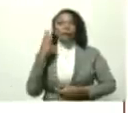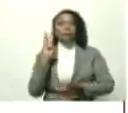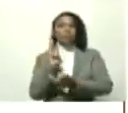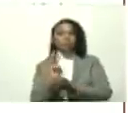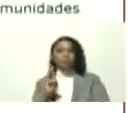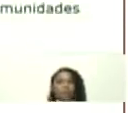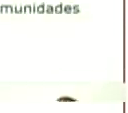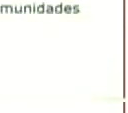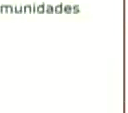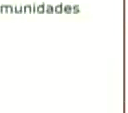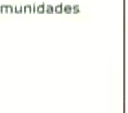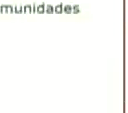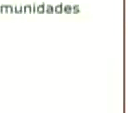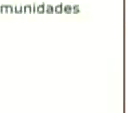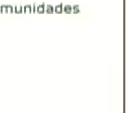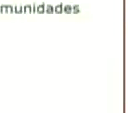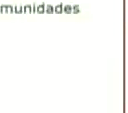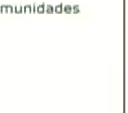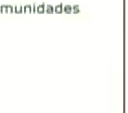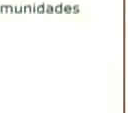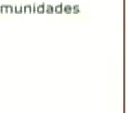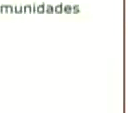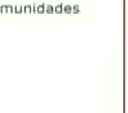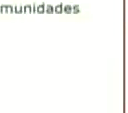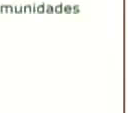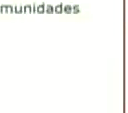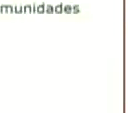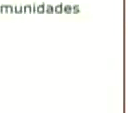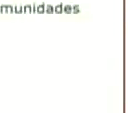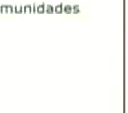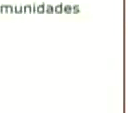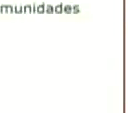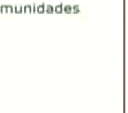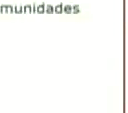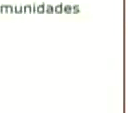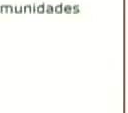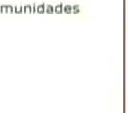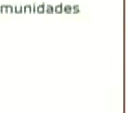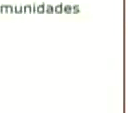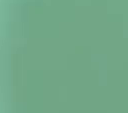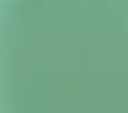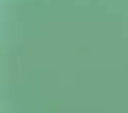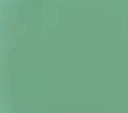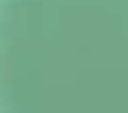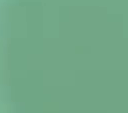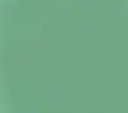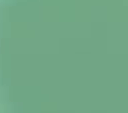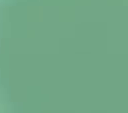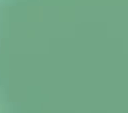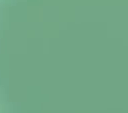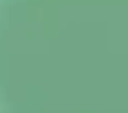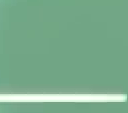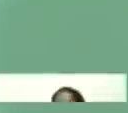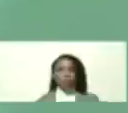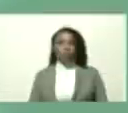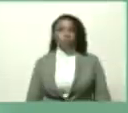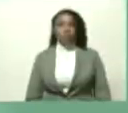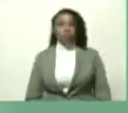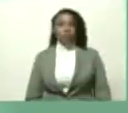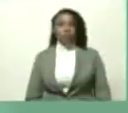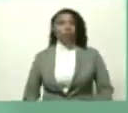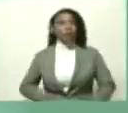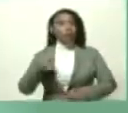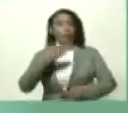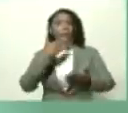y Tridente 2 en el estado Sucre, condujeron a una gran cantidad de evidencias que